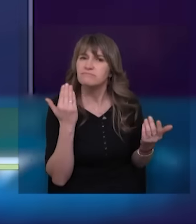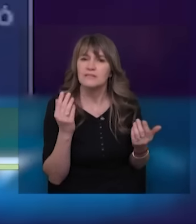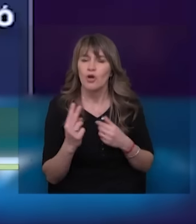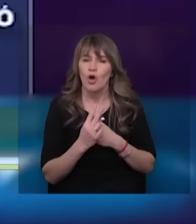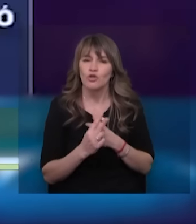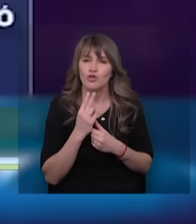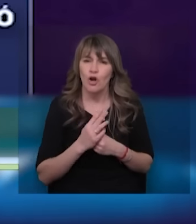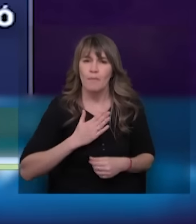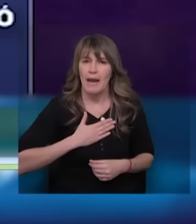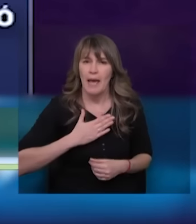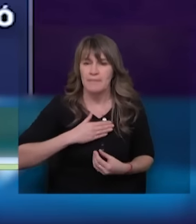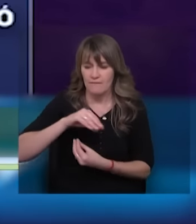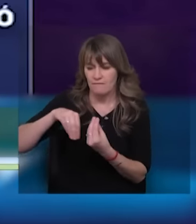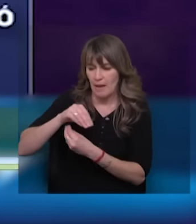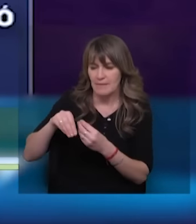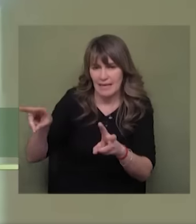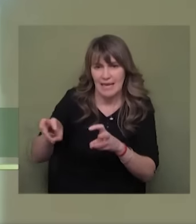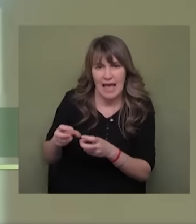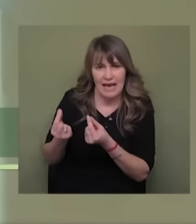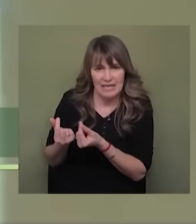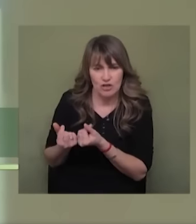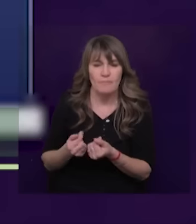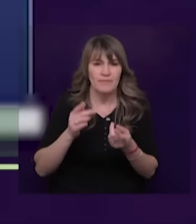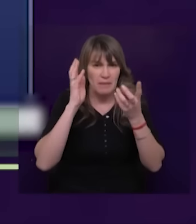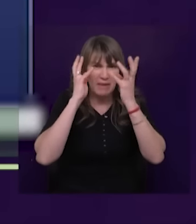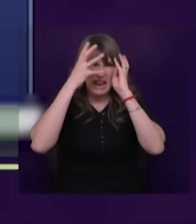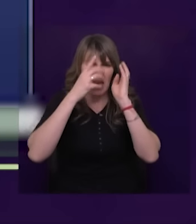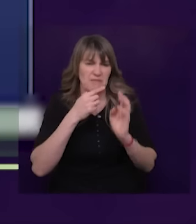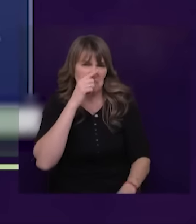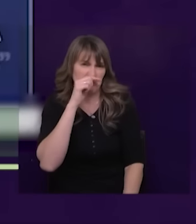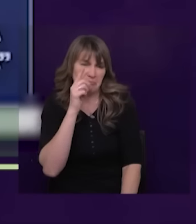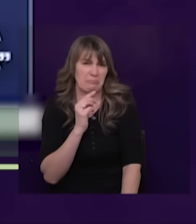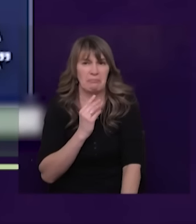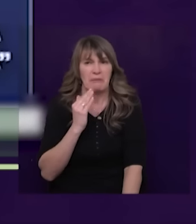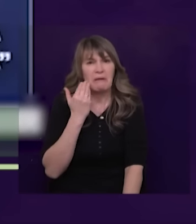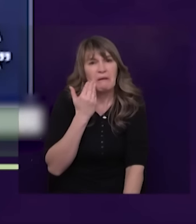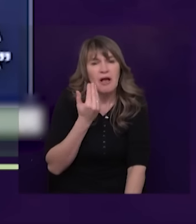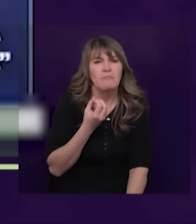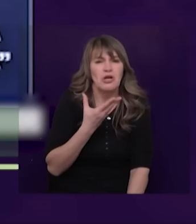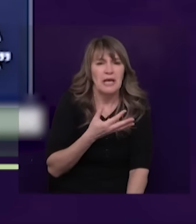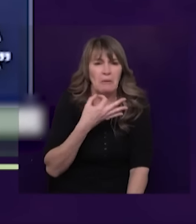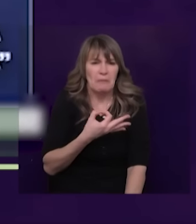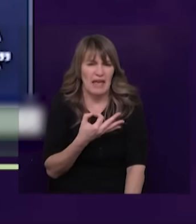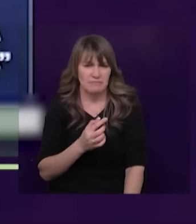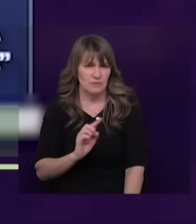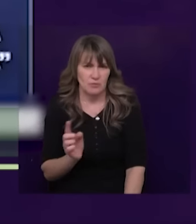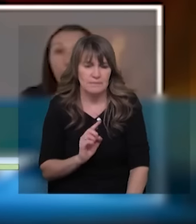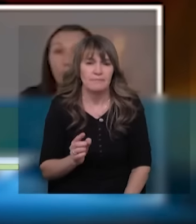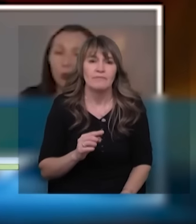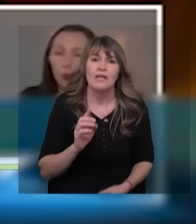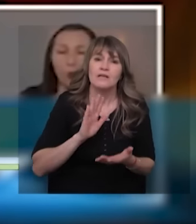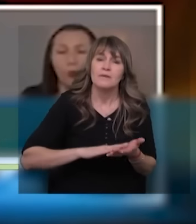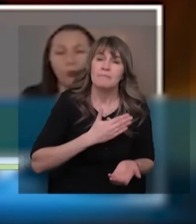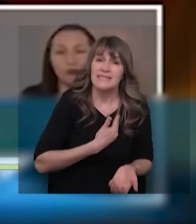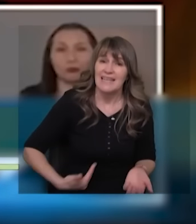mismo y hacer rica a su familia y a Miley que le parece muy engreído y no sabe por qué piensa que es tan genial sobre el presidente chileno